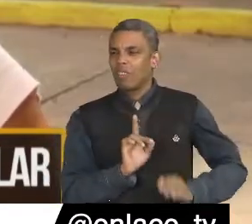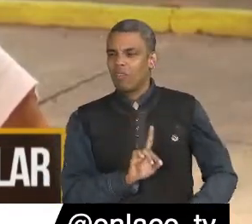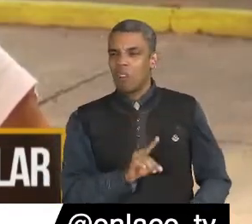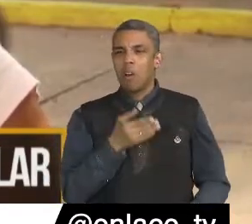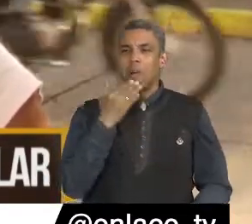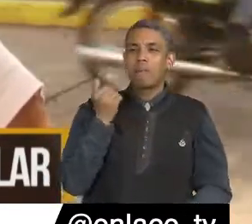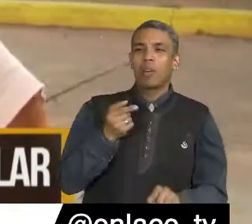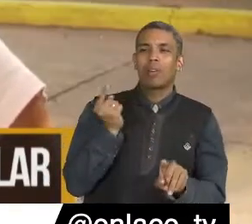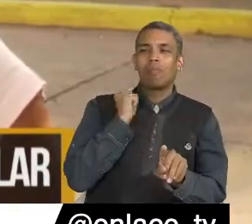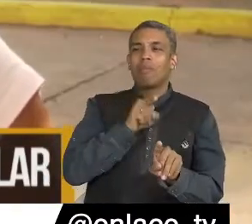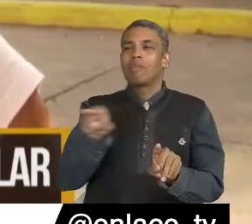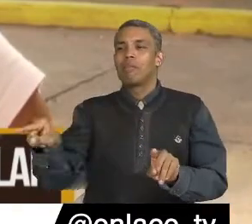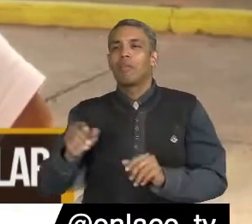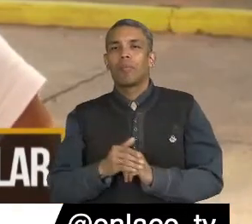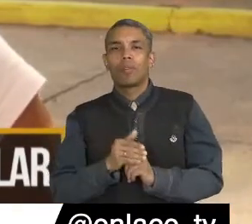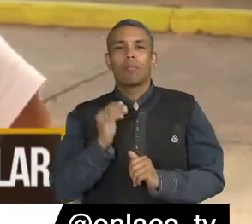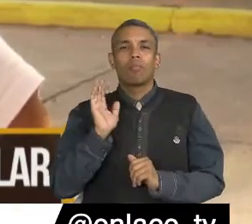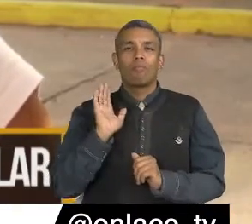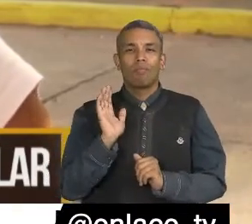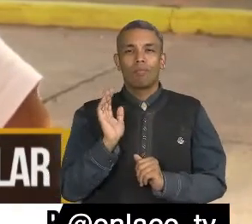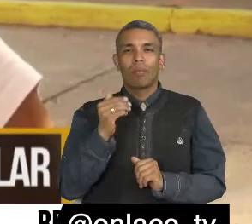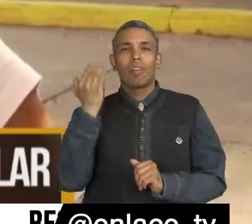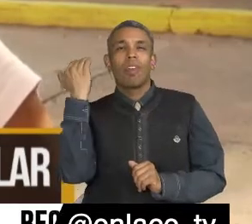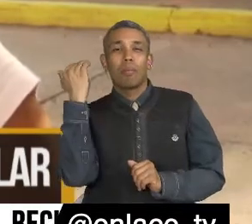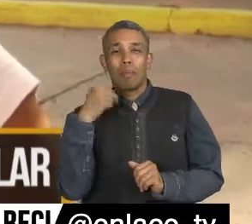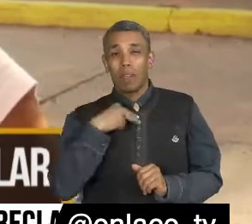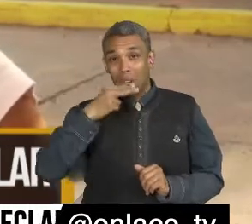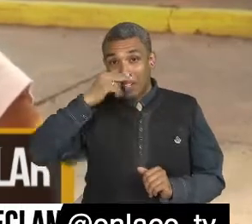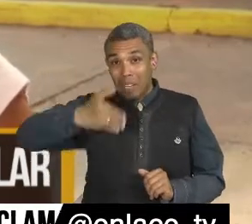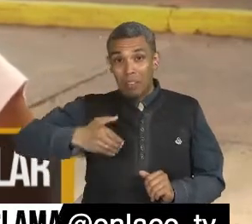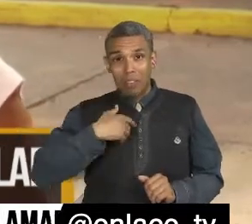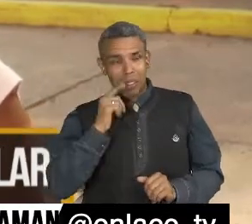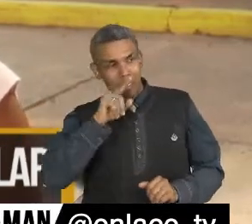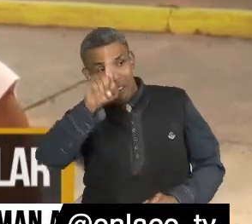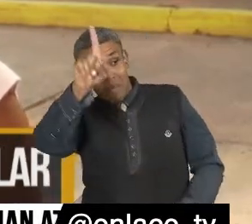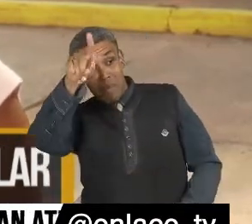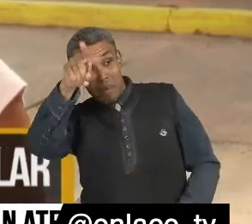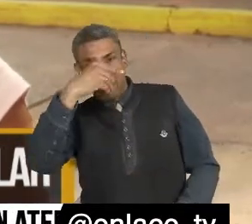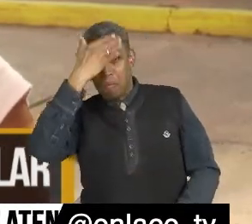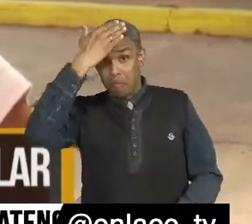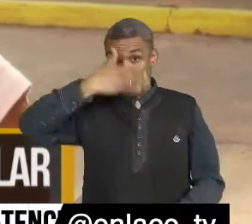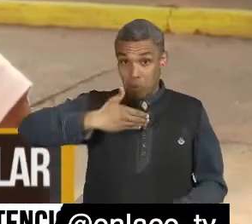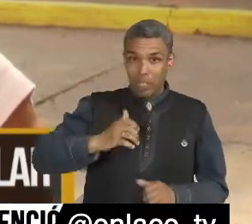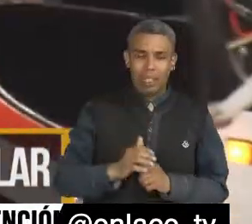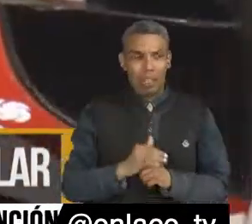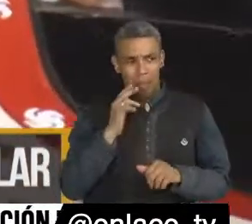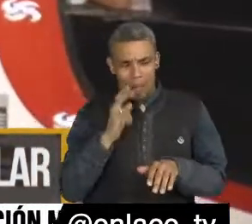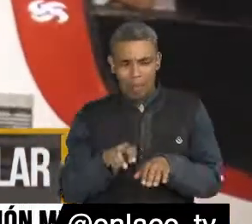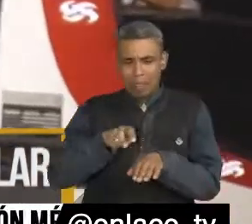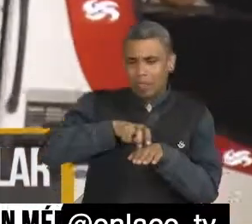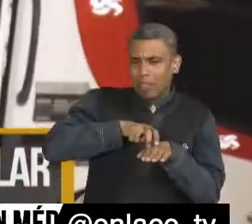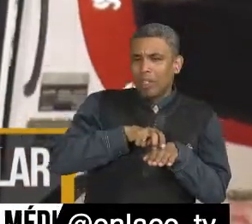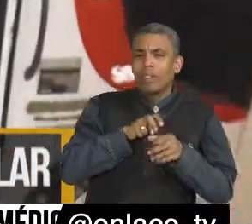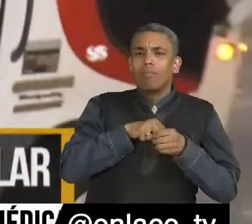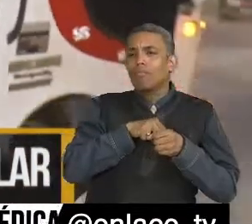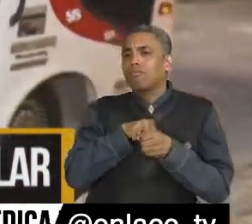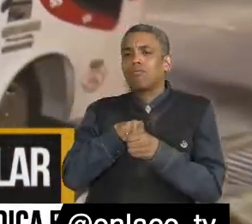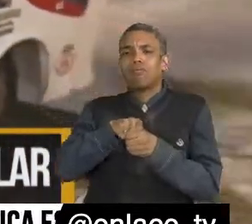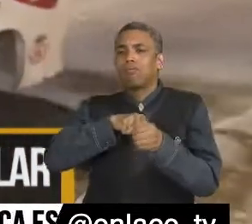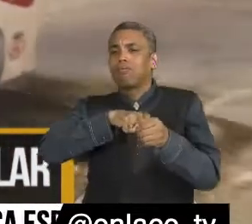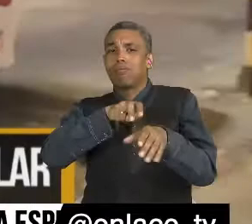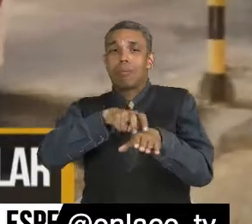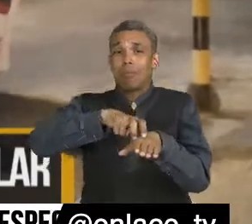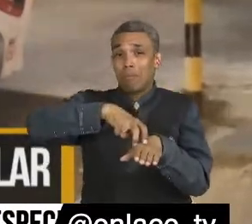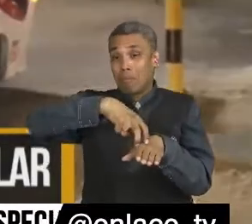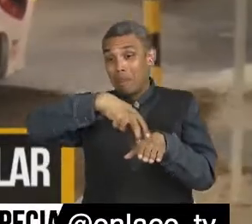hubo ayer, que un niño se cayó de una buseta en los lados de Pozo 7 y vivía por allá por Villarelis. El niño